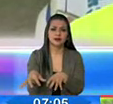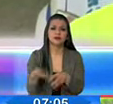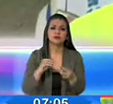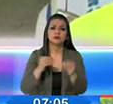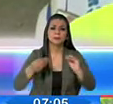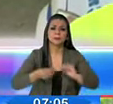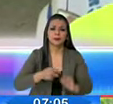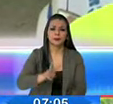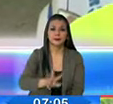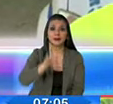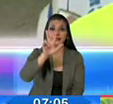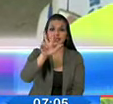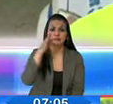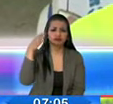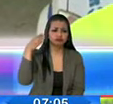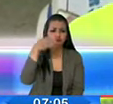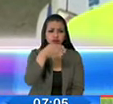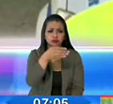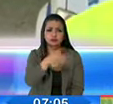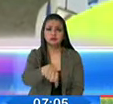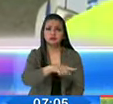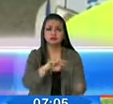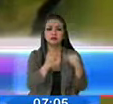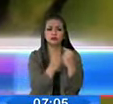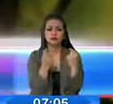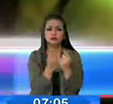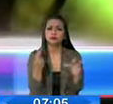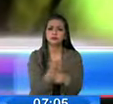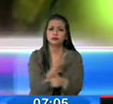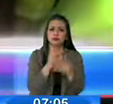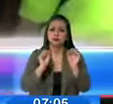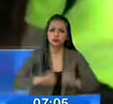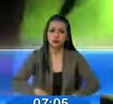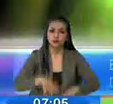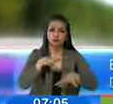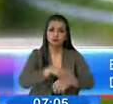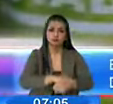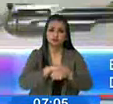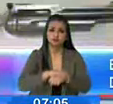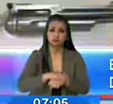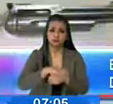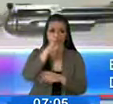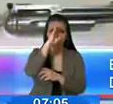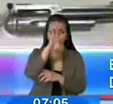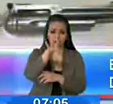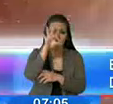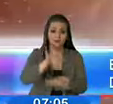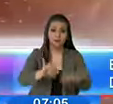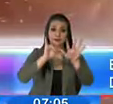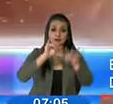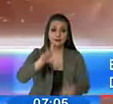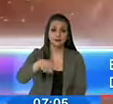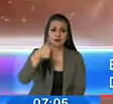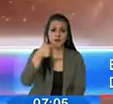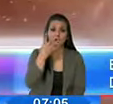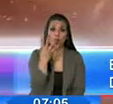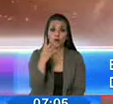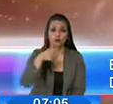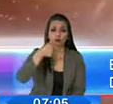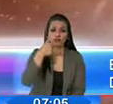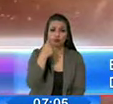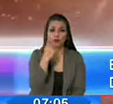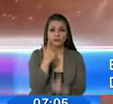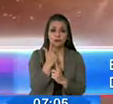como objetivo el determinar la existencia de estructuras criminales. En la búsqueda, agentes de la UIAD encontraron 6 armas de fuego, 4 revólveres, una